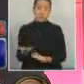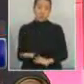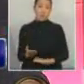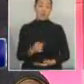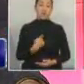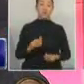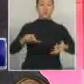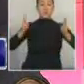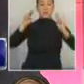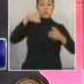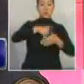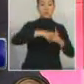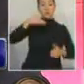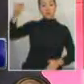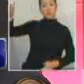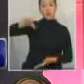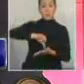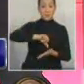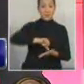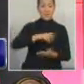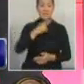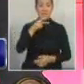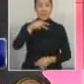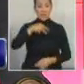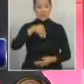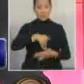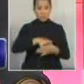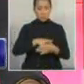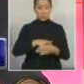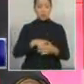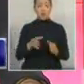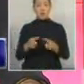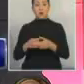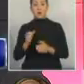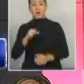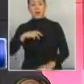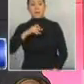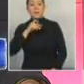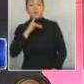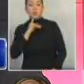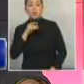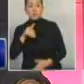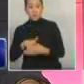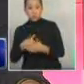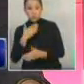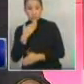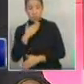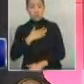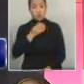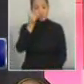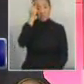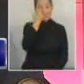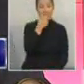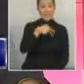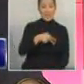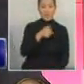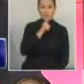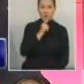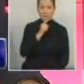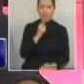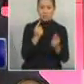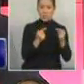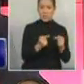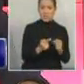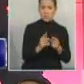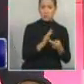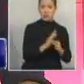el derecho a voto de los chilenos en el exterior. Votó RN, votó Amplitud. Amplitud también. Yo sé que en el RN hay una discusión, en Amplitud